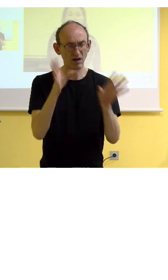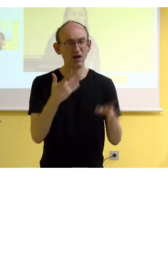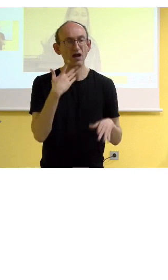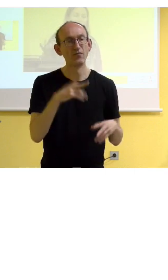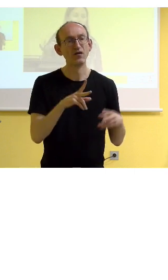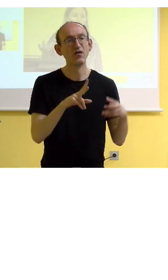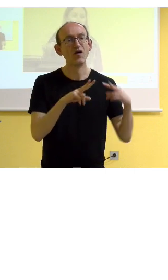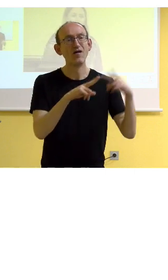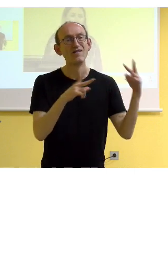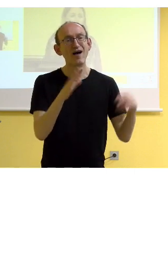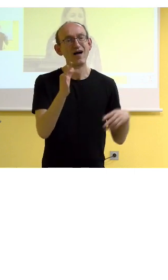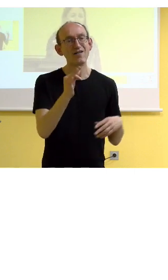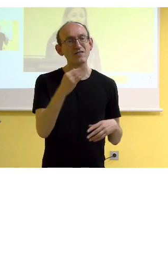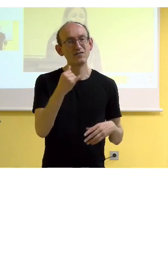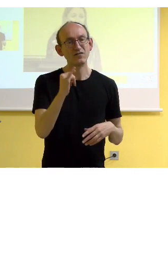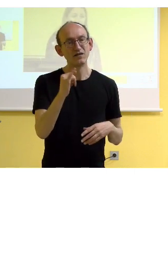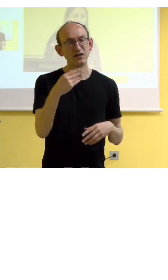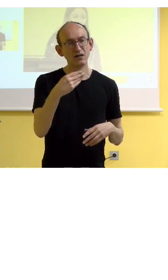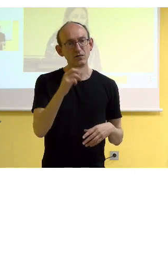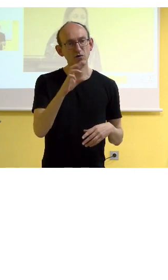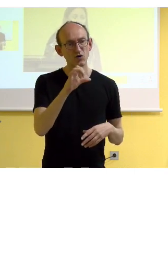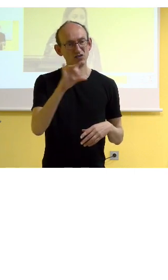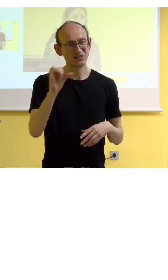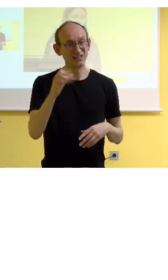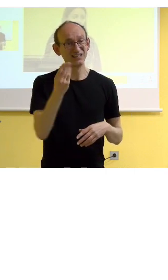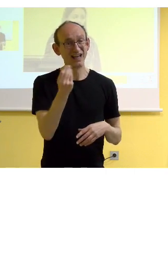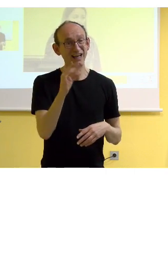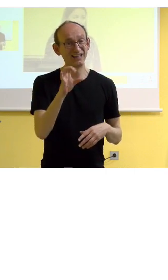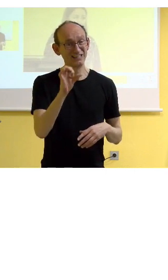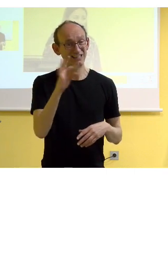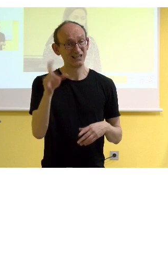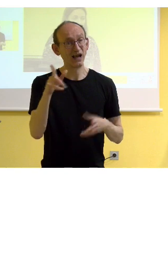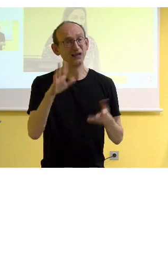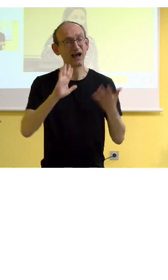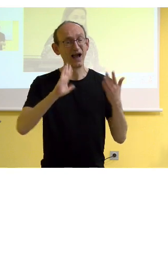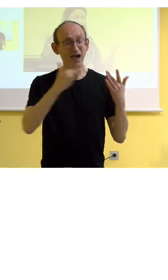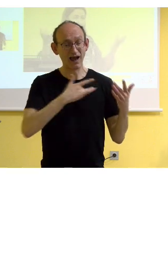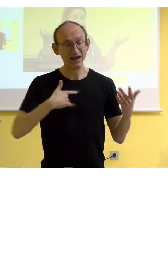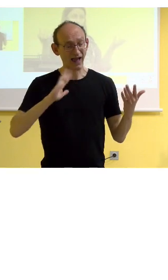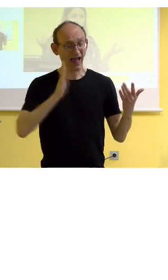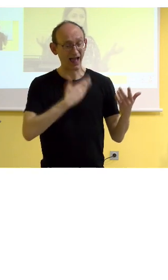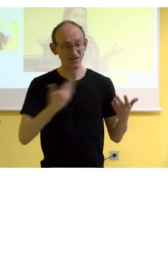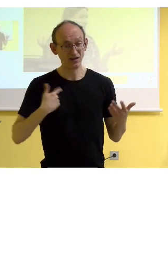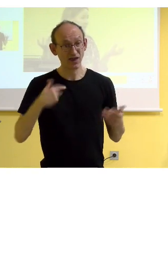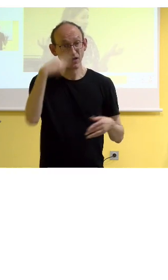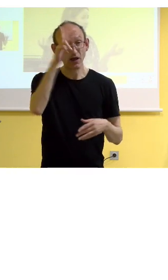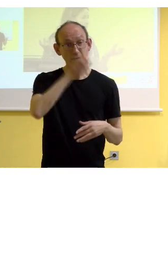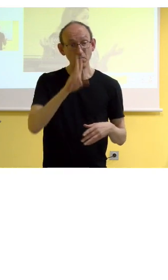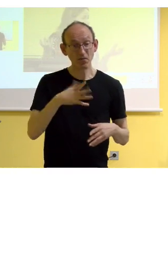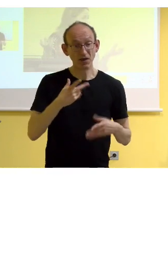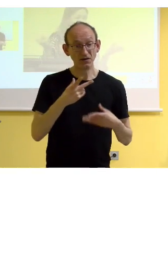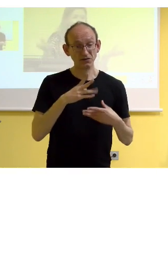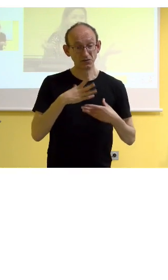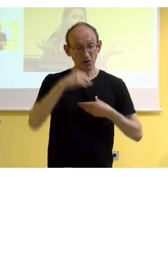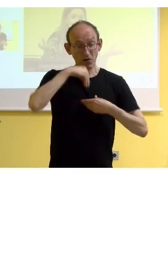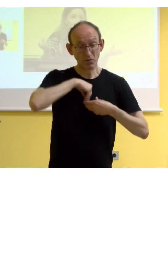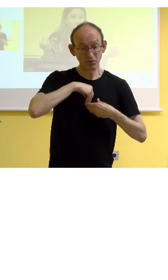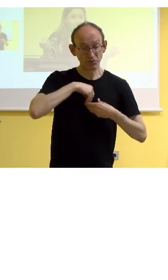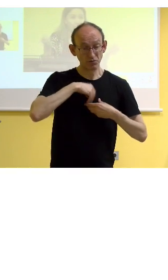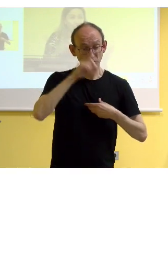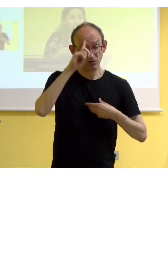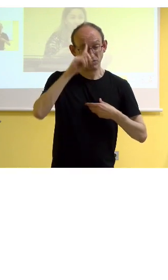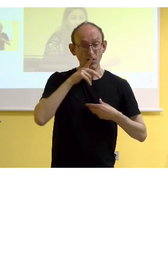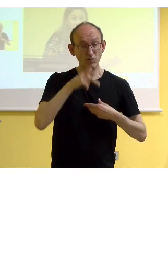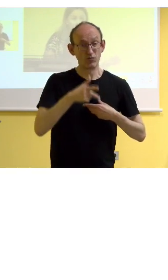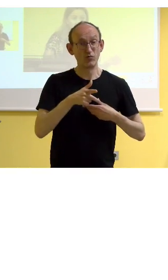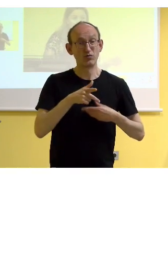fibrosis quística, o sea, un niño que nace, que tiene una patología respiratoria, los padres no conocían que eran portadores porque es una enfermedad